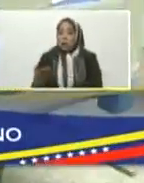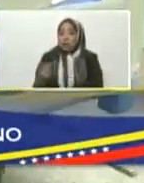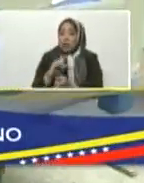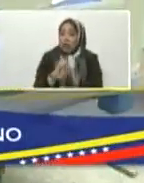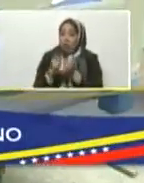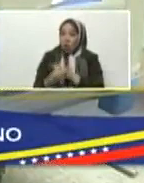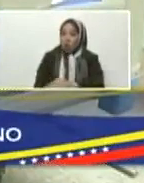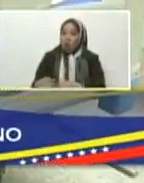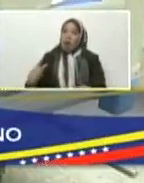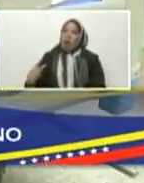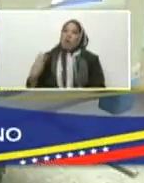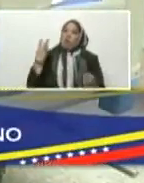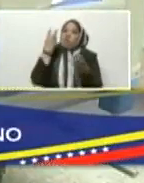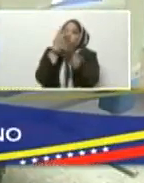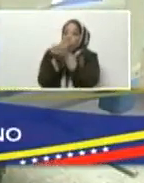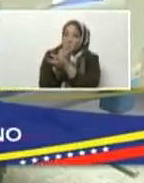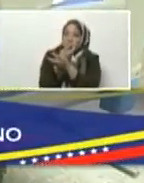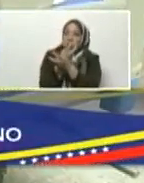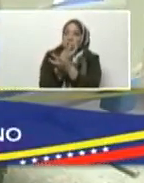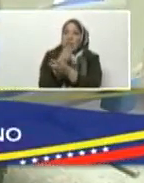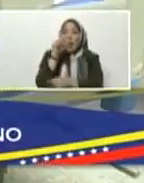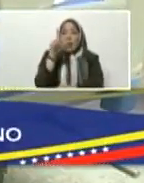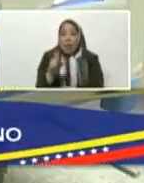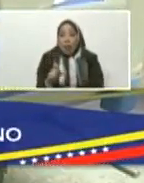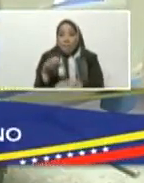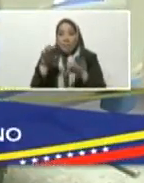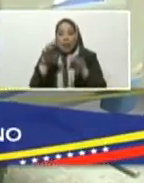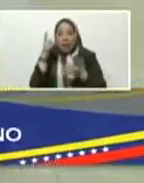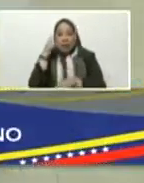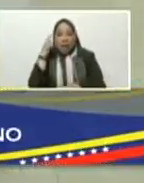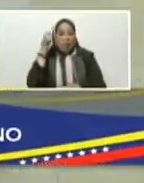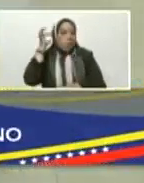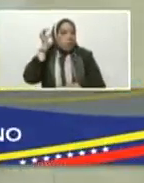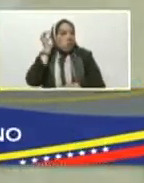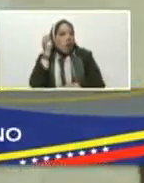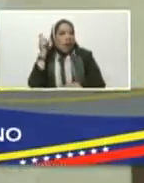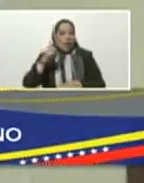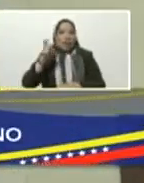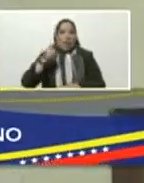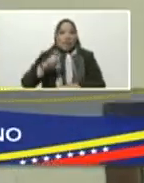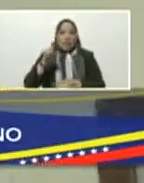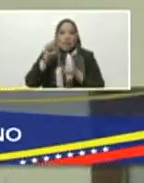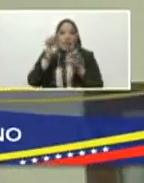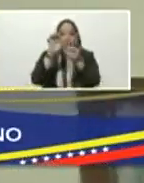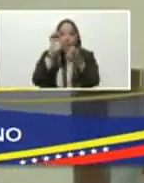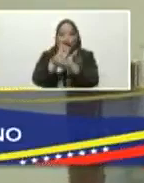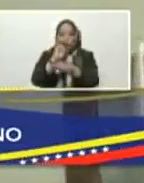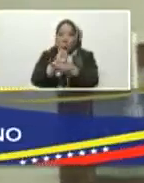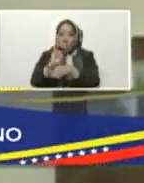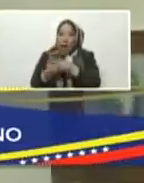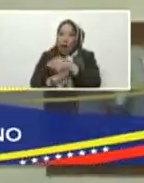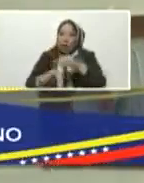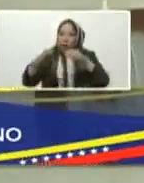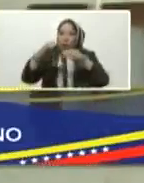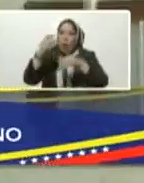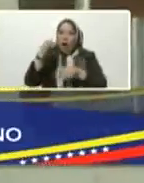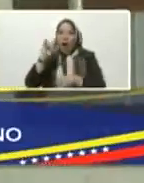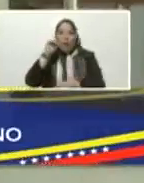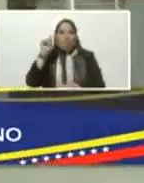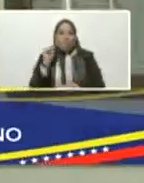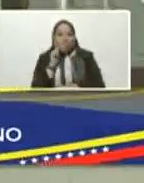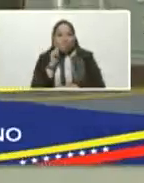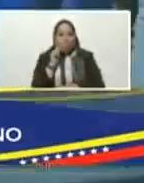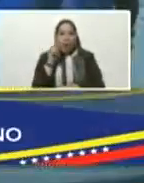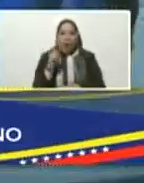traumatología, oftalmología y ginecología. El sistema del 1x10 también aplicado a la salud con las 3R,